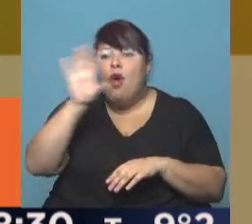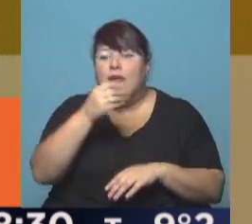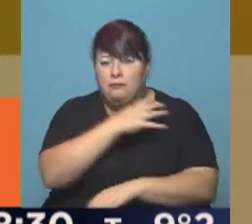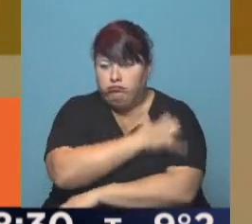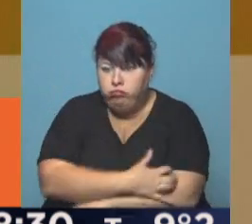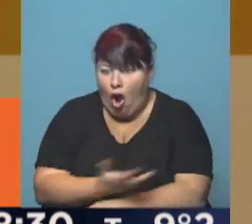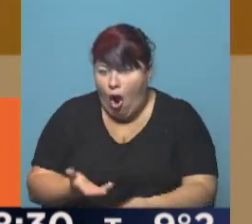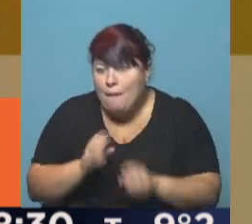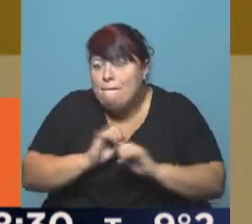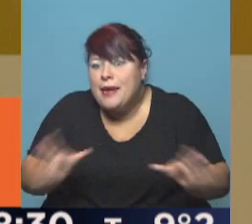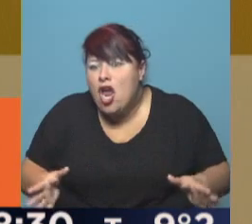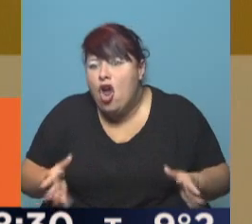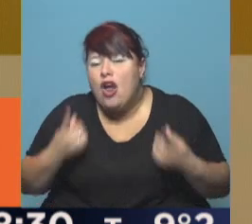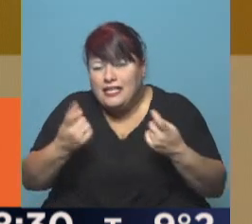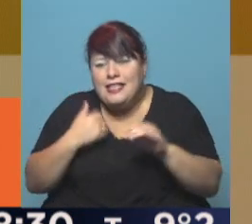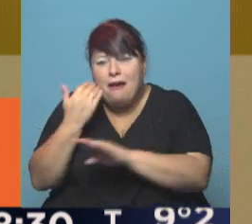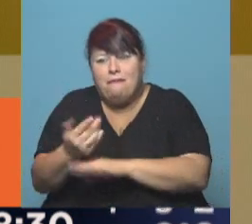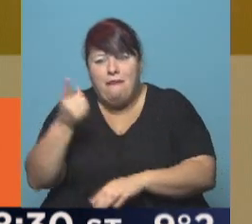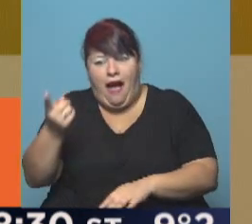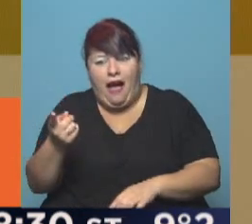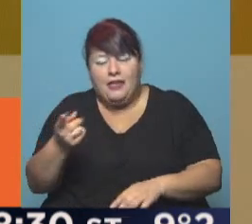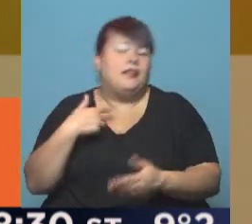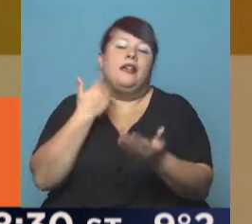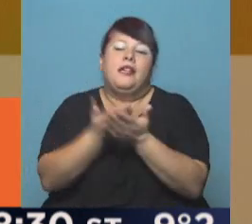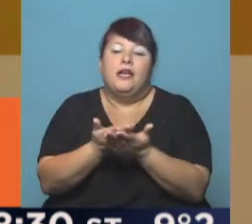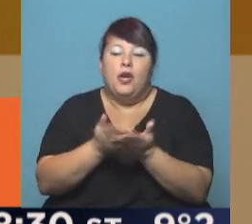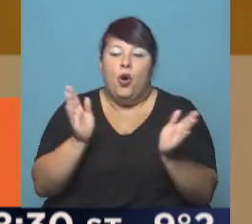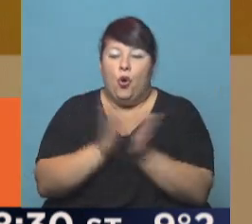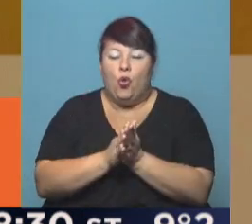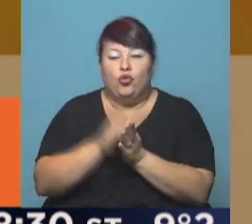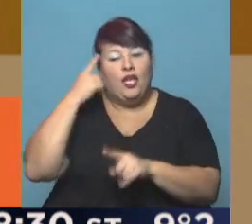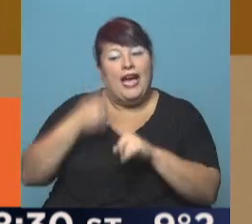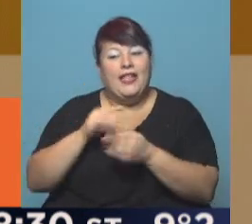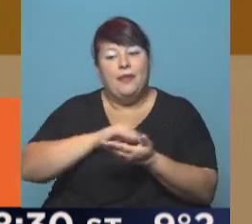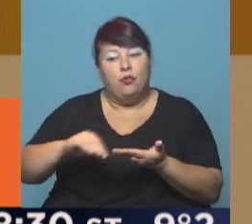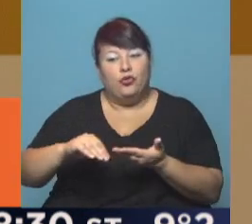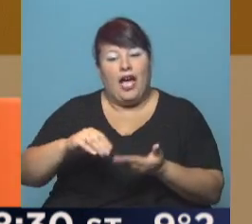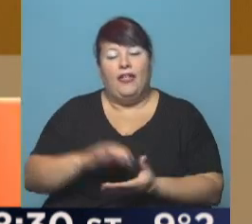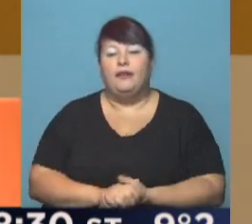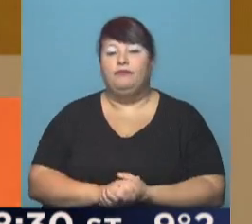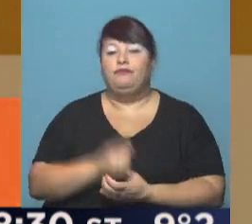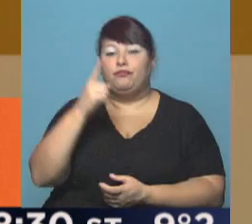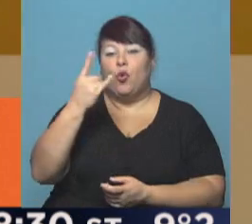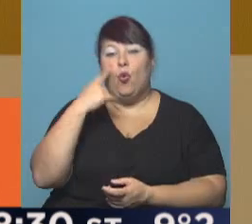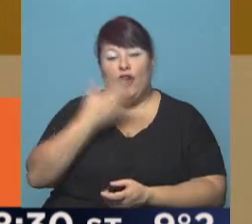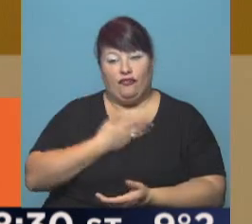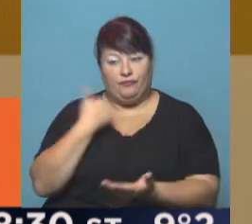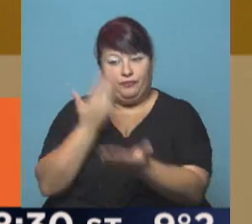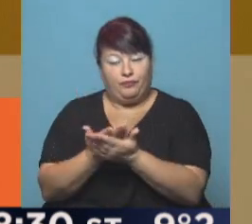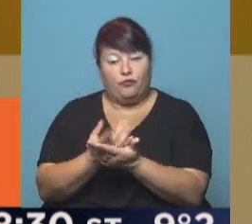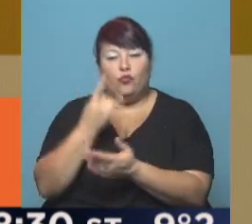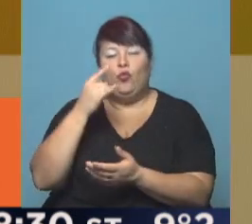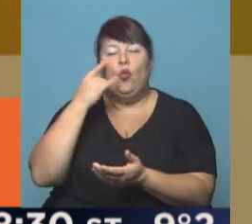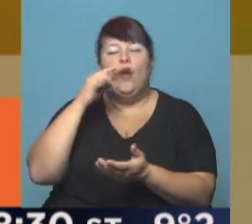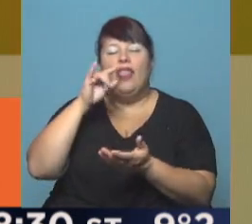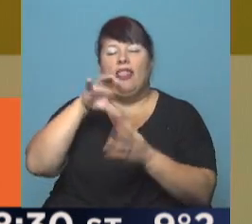pobres encima y con muchas necesidades. Se hace una presentación junto con la ex diputada Maricela Checoy Moro ante la UIF, ante la Unidad de